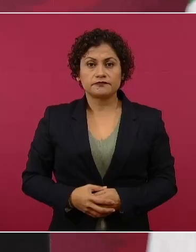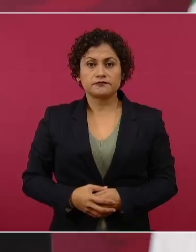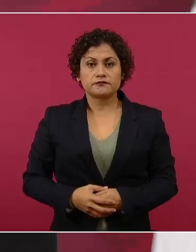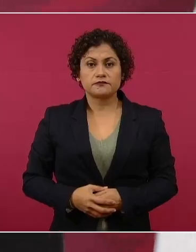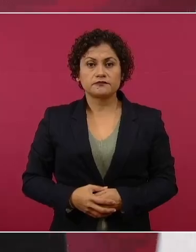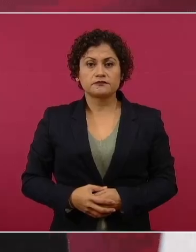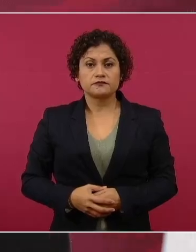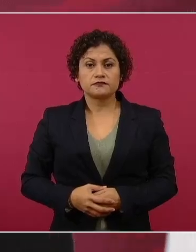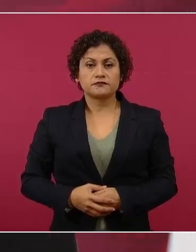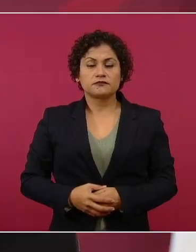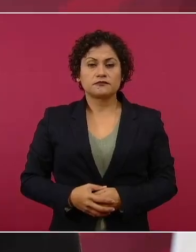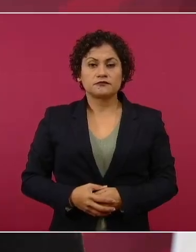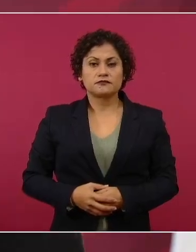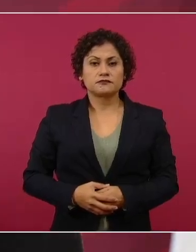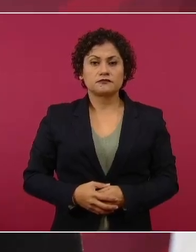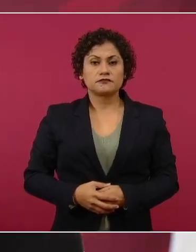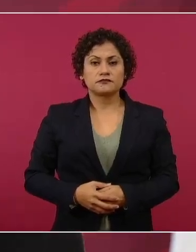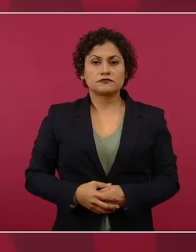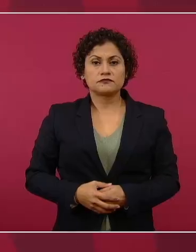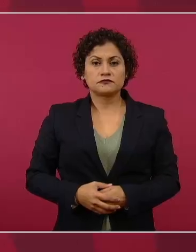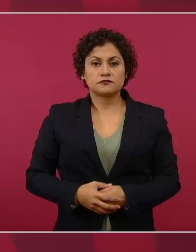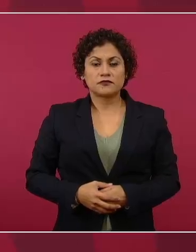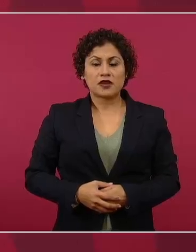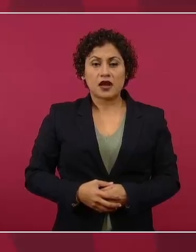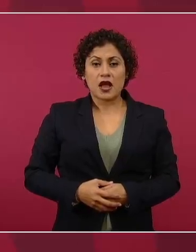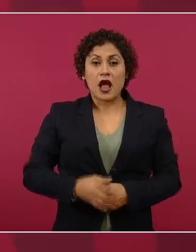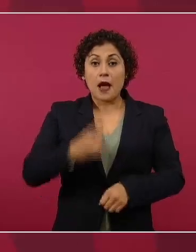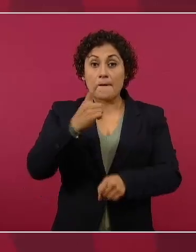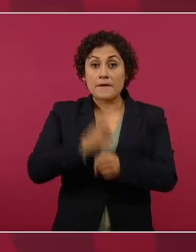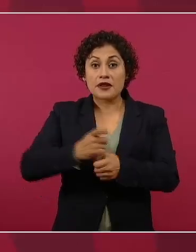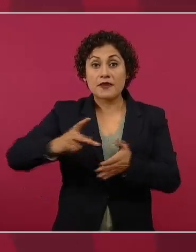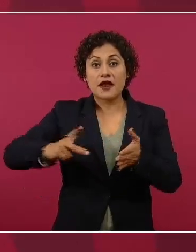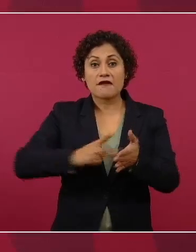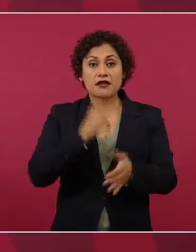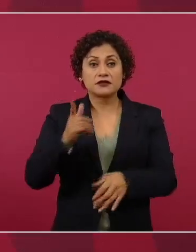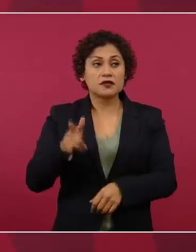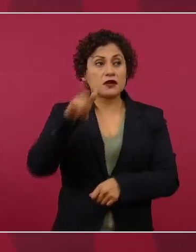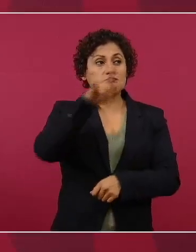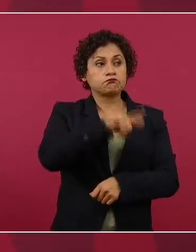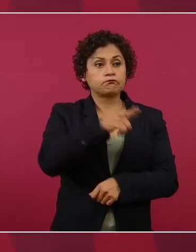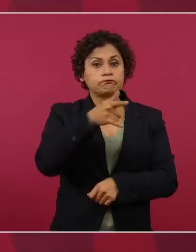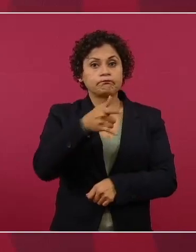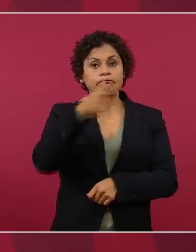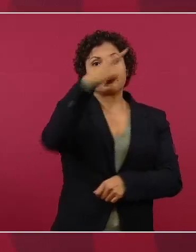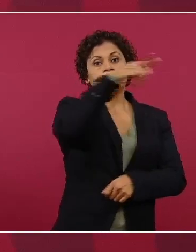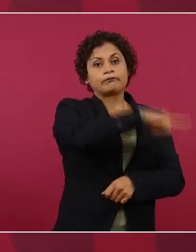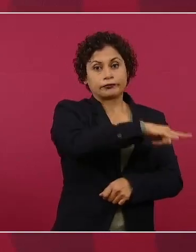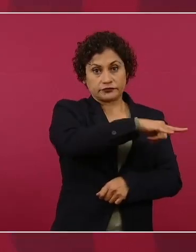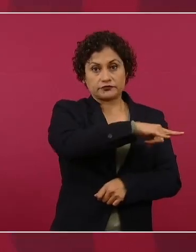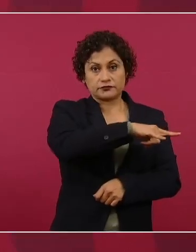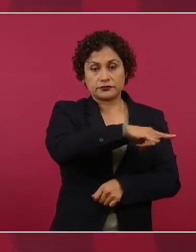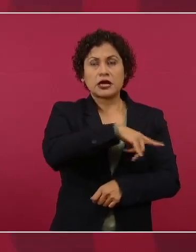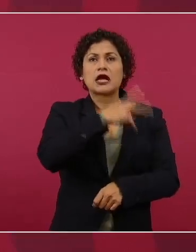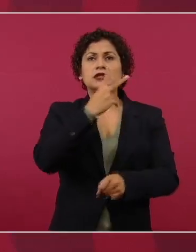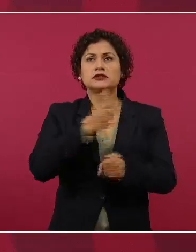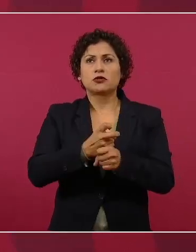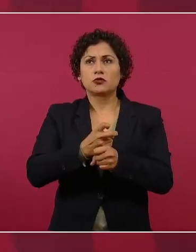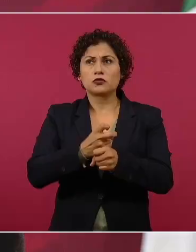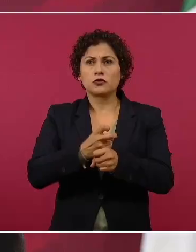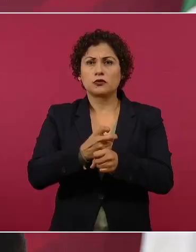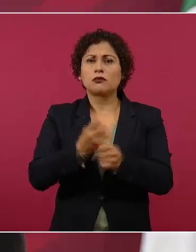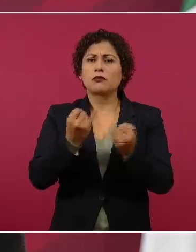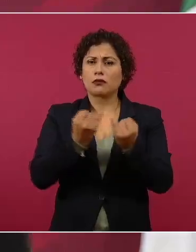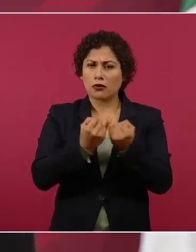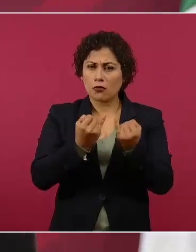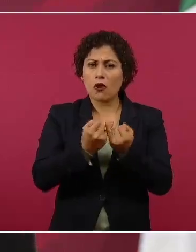el primero hasta transborde. Bueno, y en el segundo no, segundo no. Sí, de